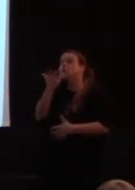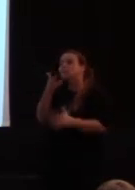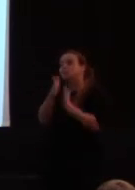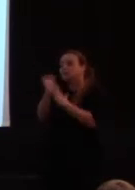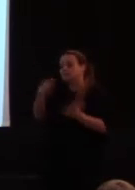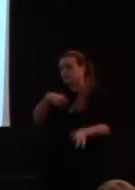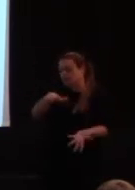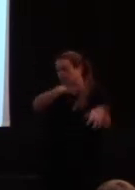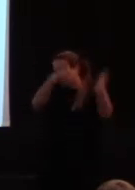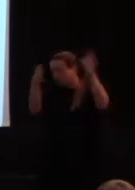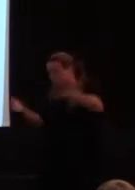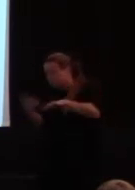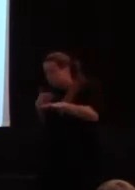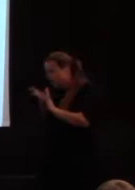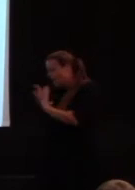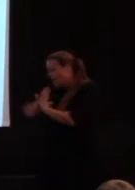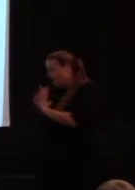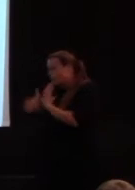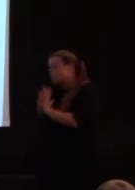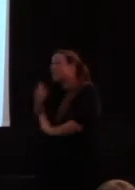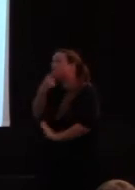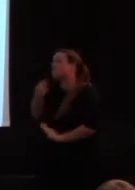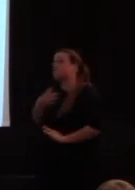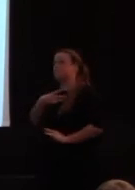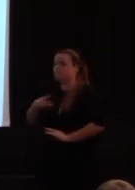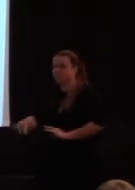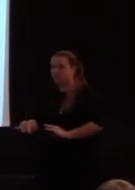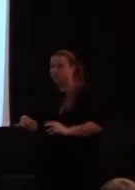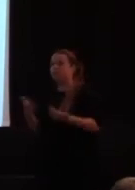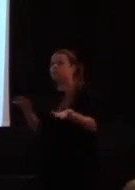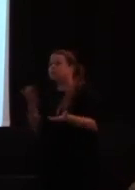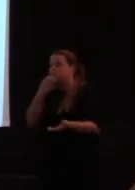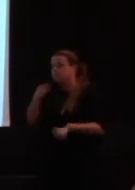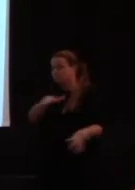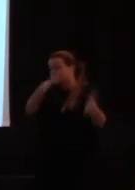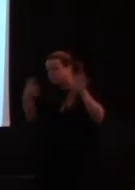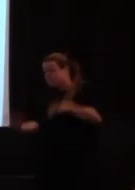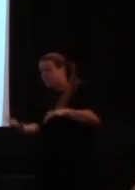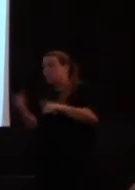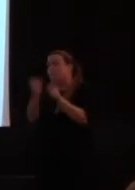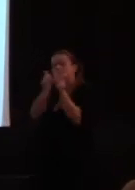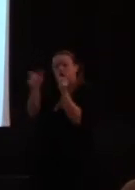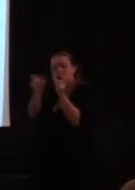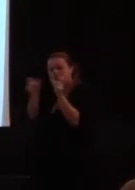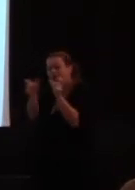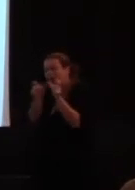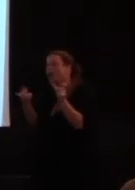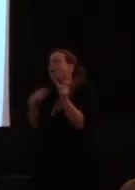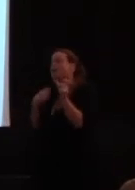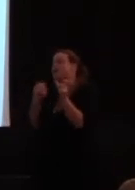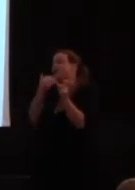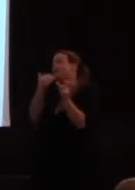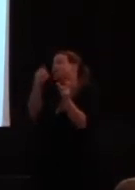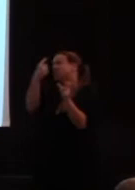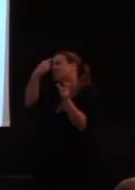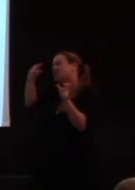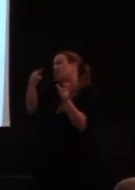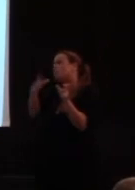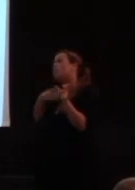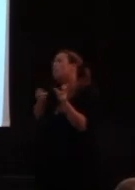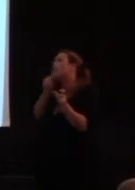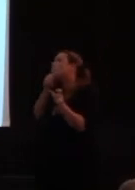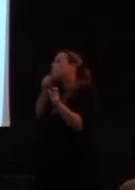manera muy sencilla. Y cuando saben traducir los términos de una manera que lo quería explicar a su